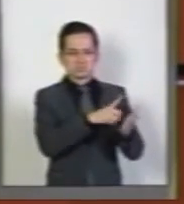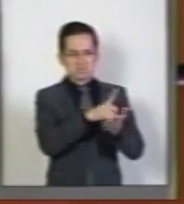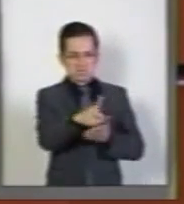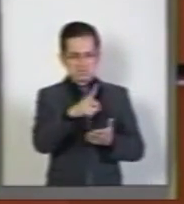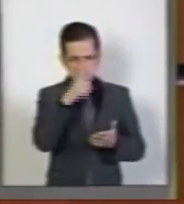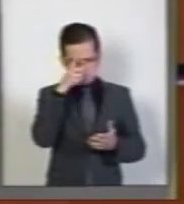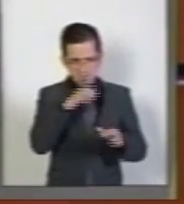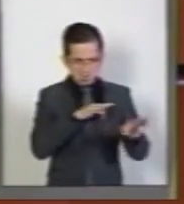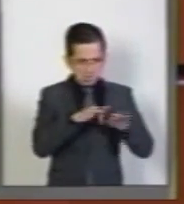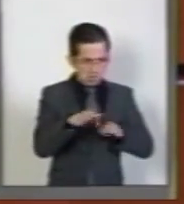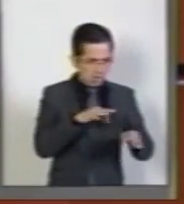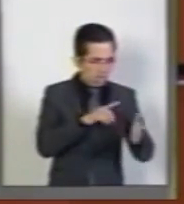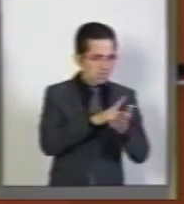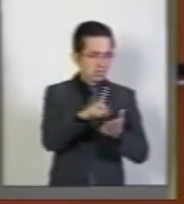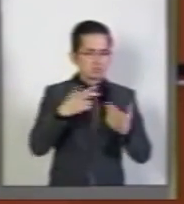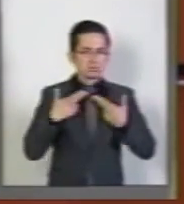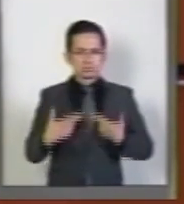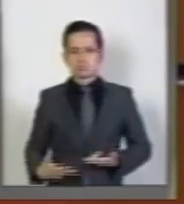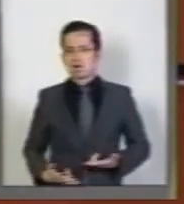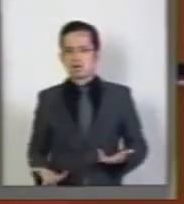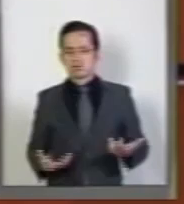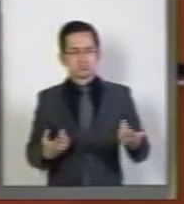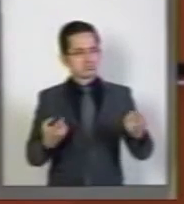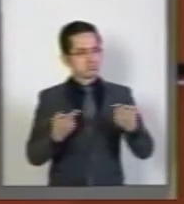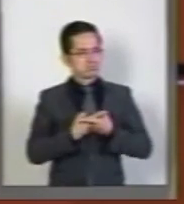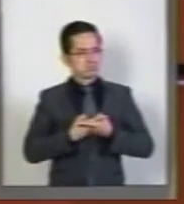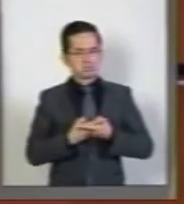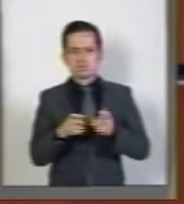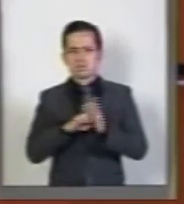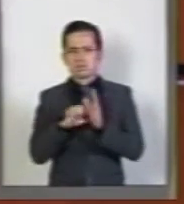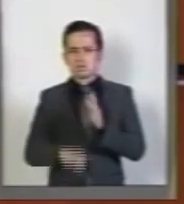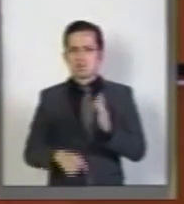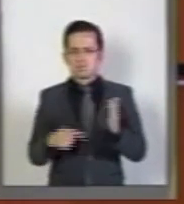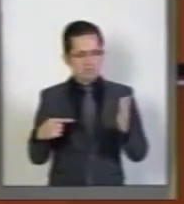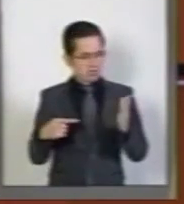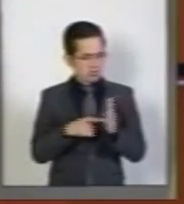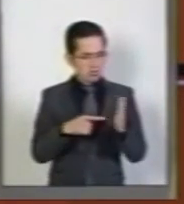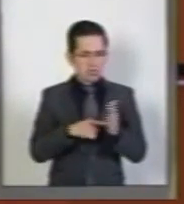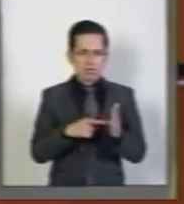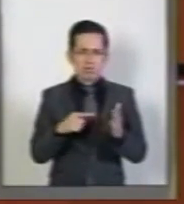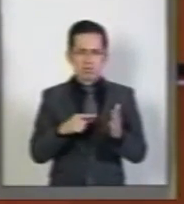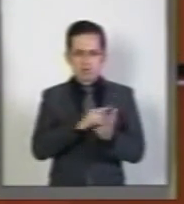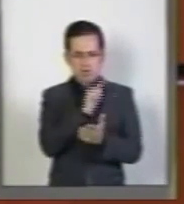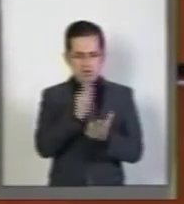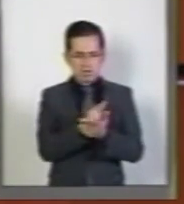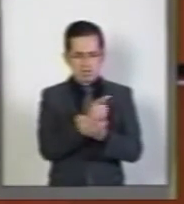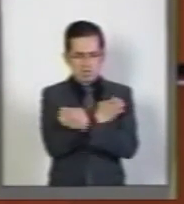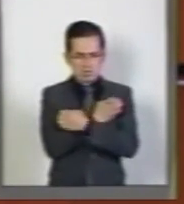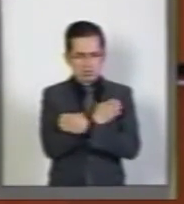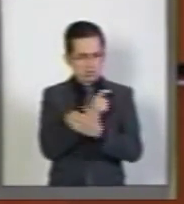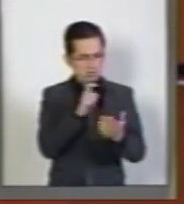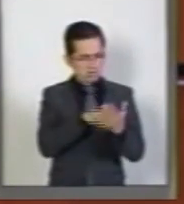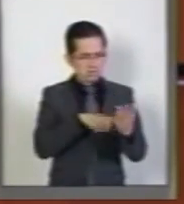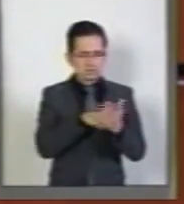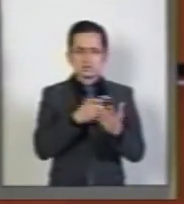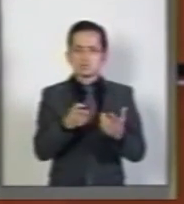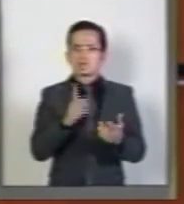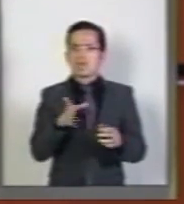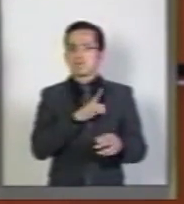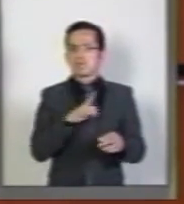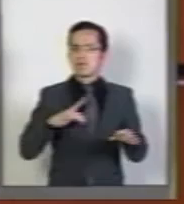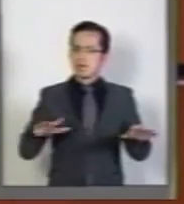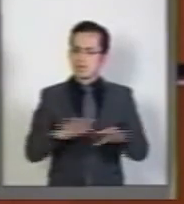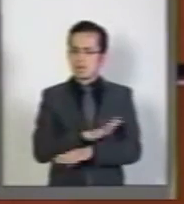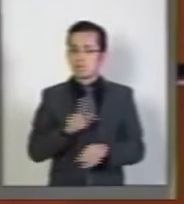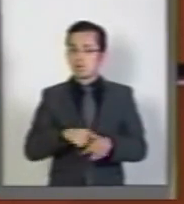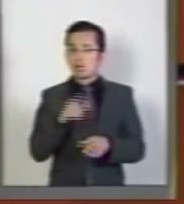el caso de la reforma educativa, a la que hay que quitarle su carácter punitivo. No tiene sentido la supuesta